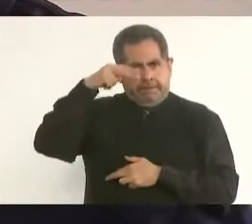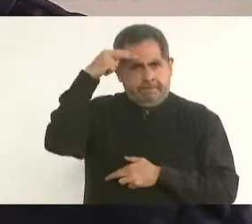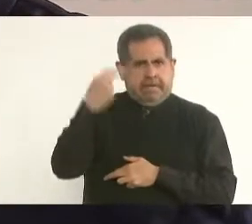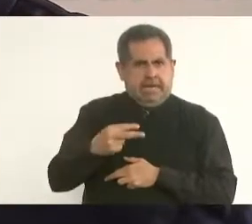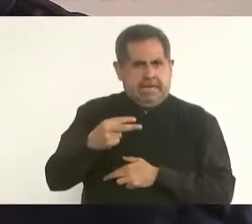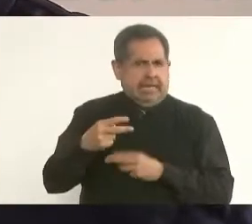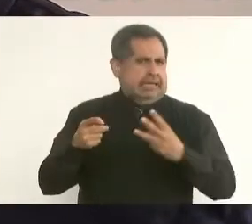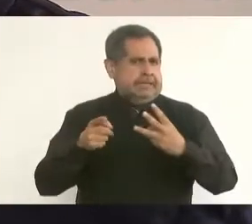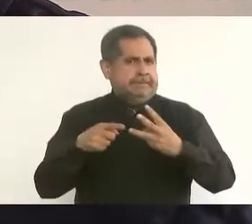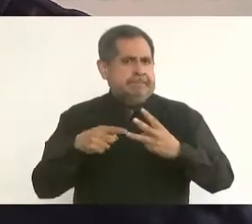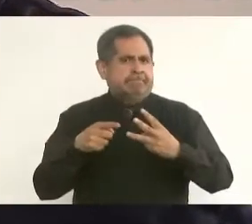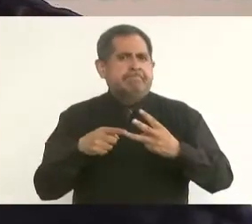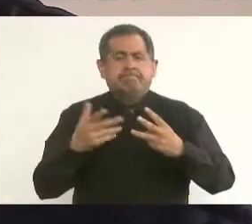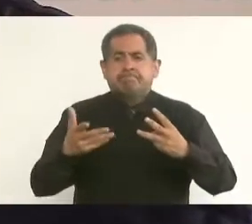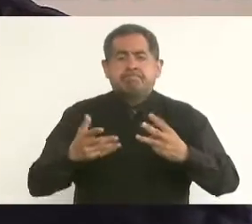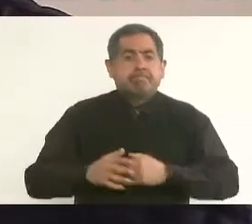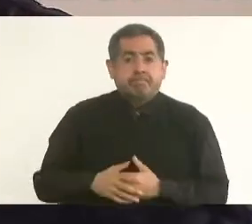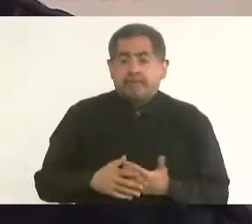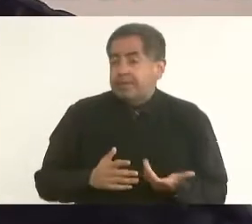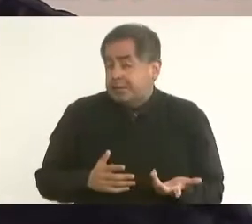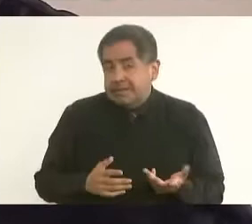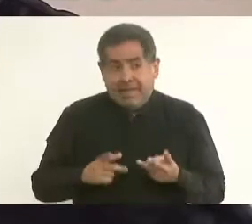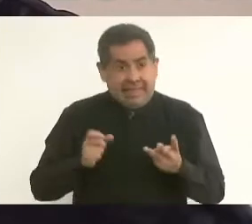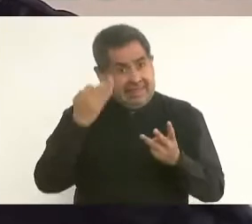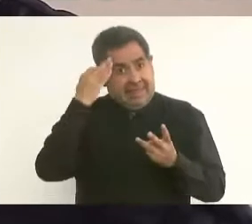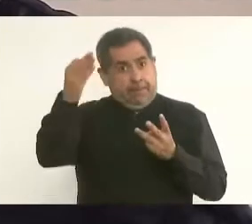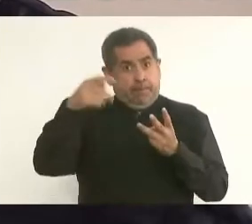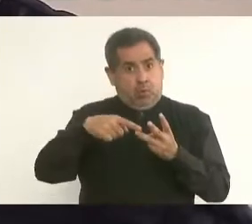Mexicana. Hacía falta